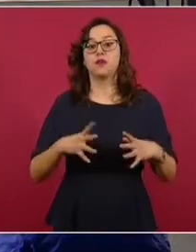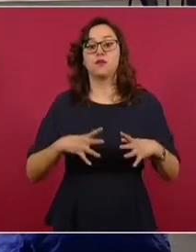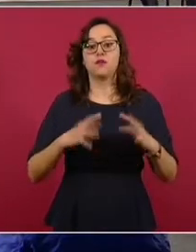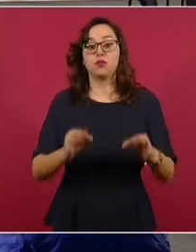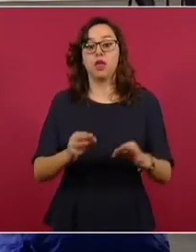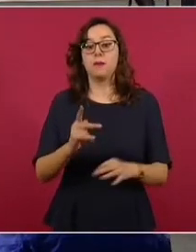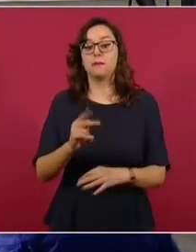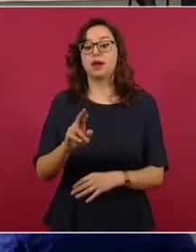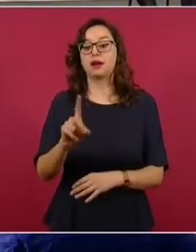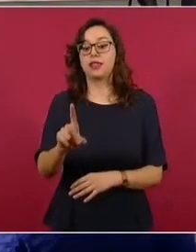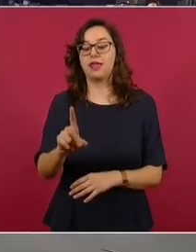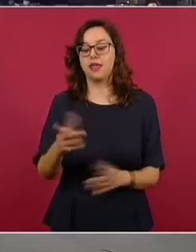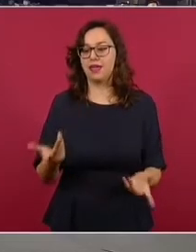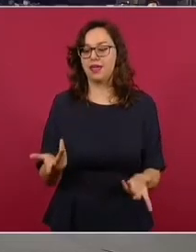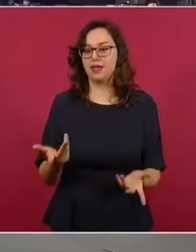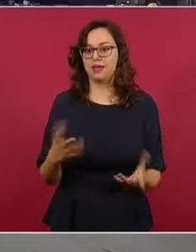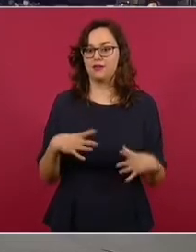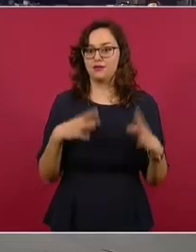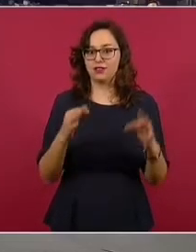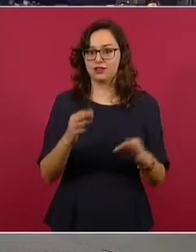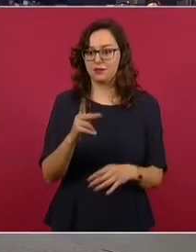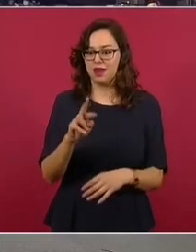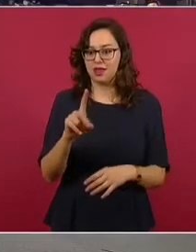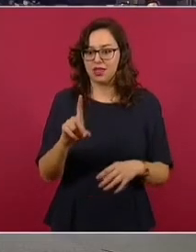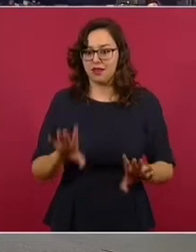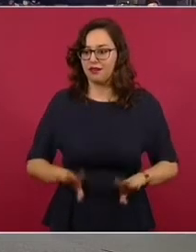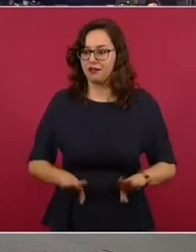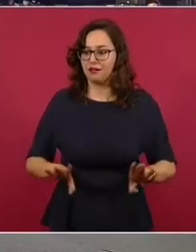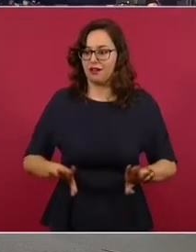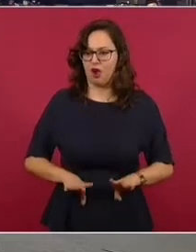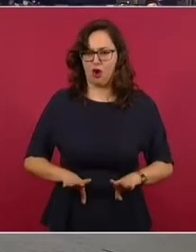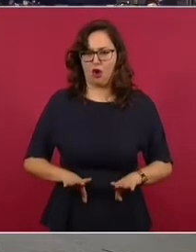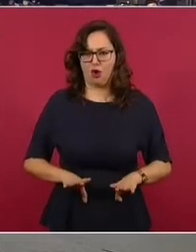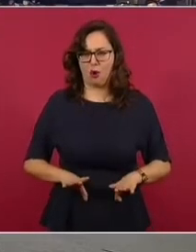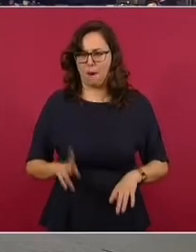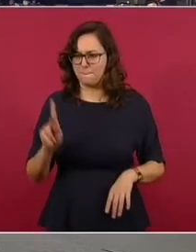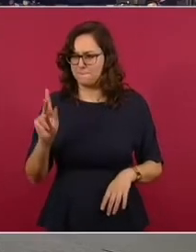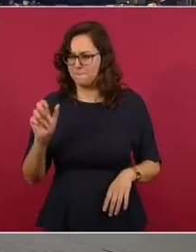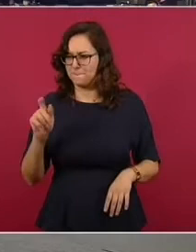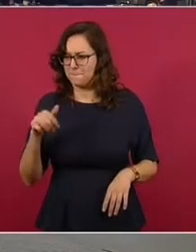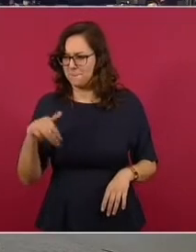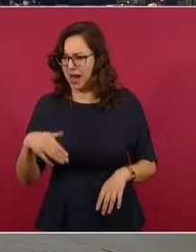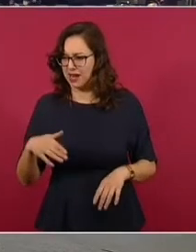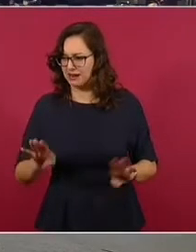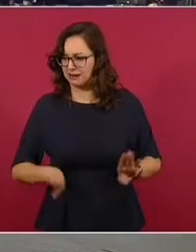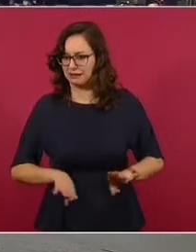pon. Fíjense esas cosas. Fíjense eso.